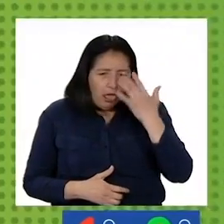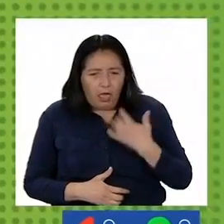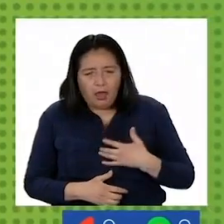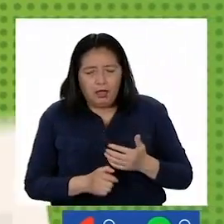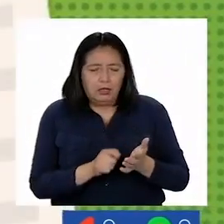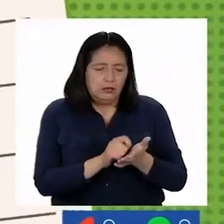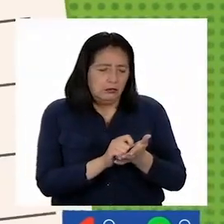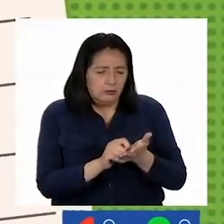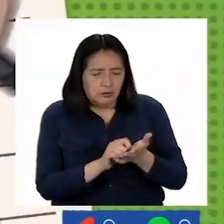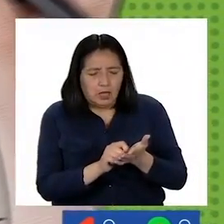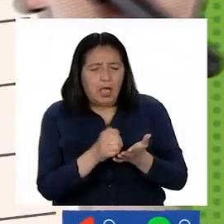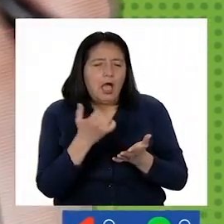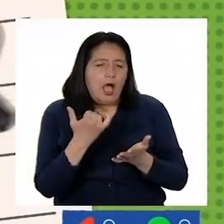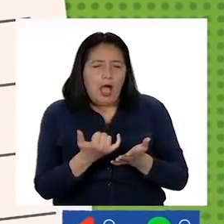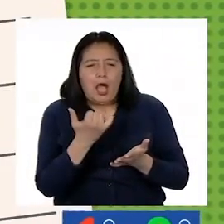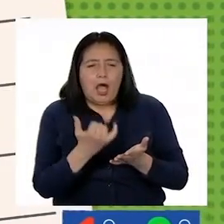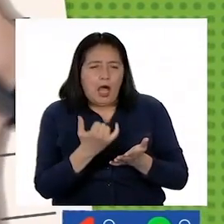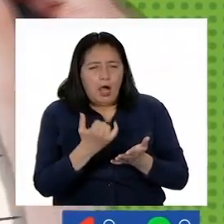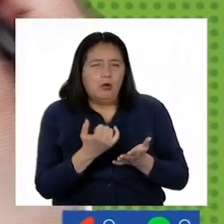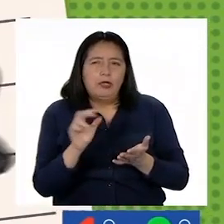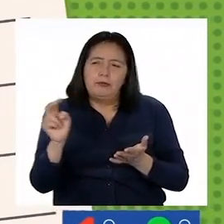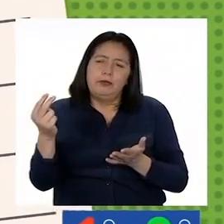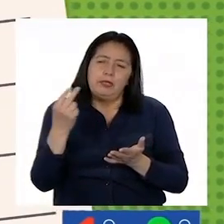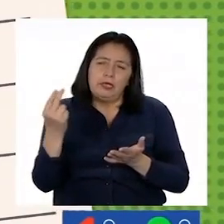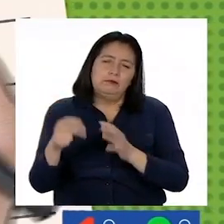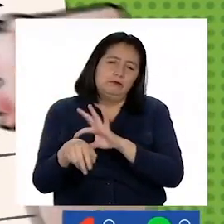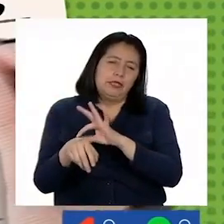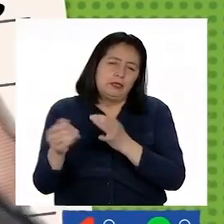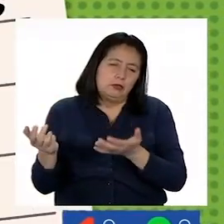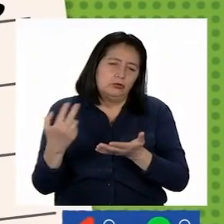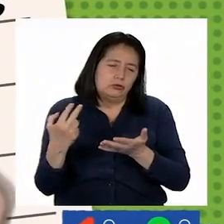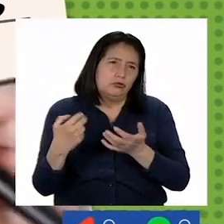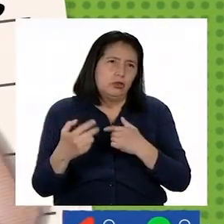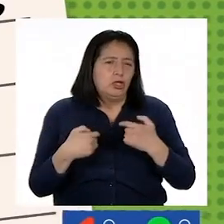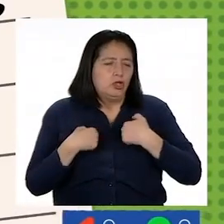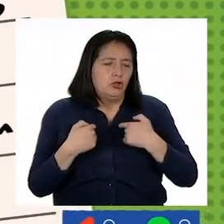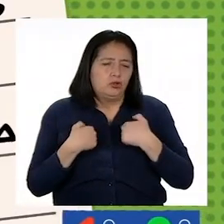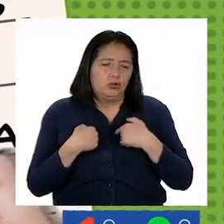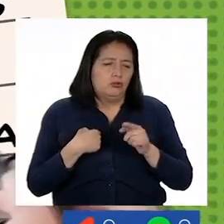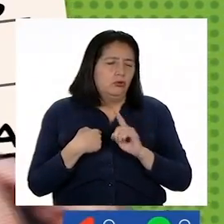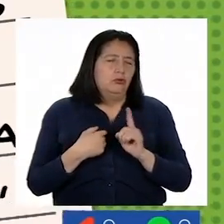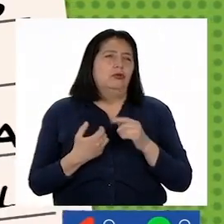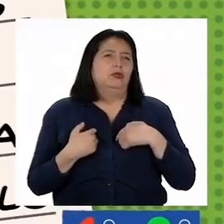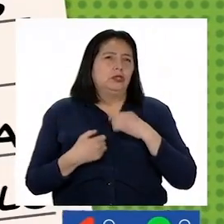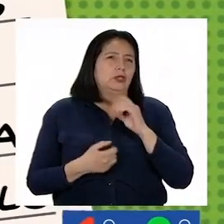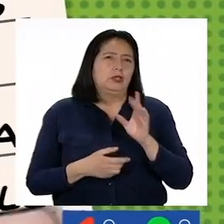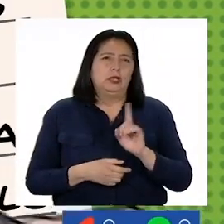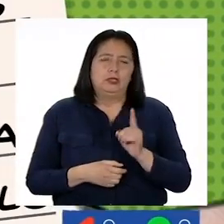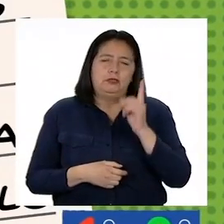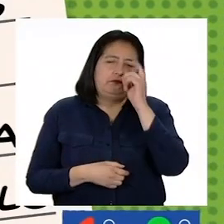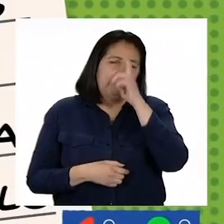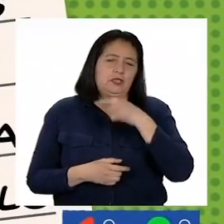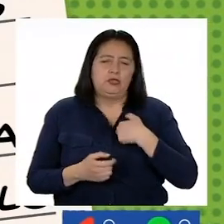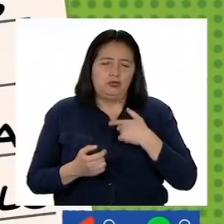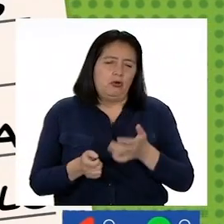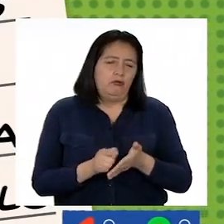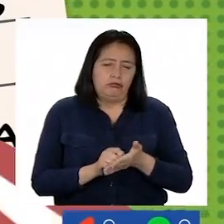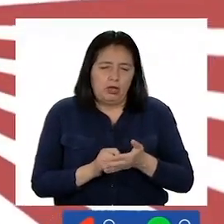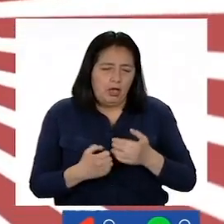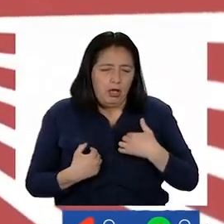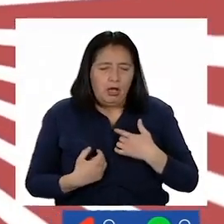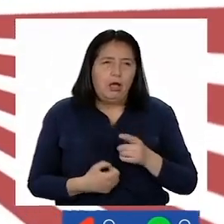escribió: a partir de hoy me observarán mis compañeros, pues por mi parte, confieso, me sería muy difícil